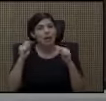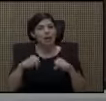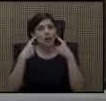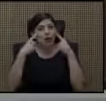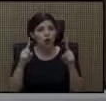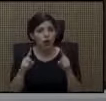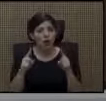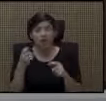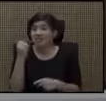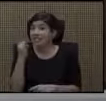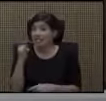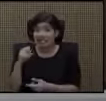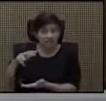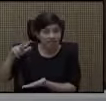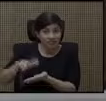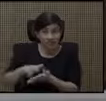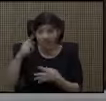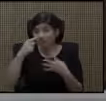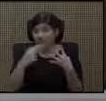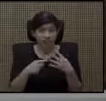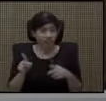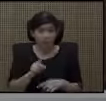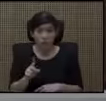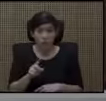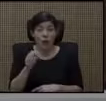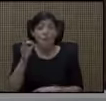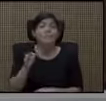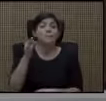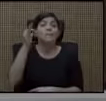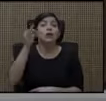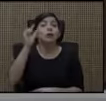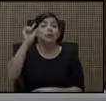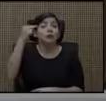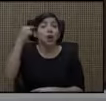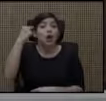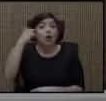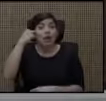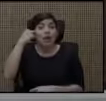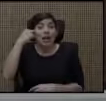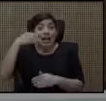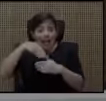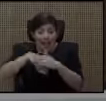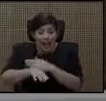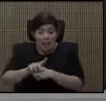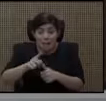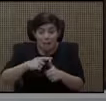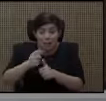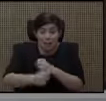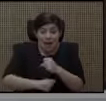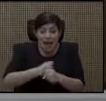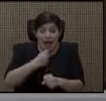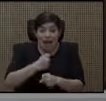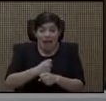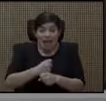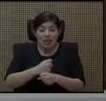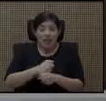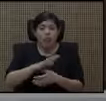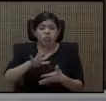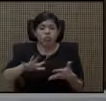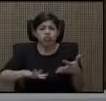de no ser así el próximo gobierno entrará en su primer año con un terreno en lo dado